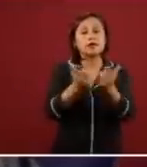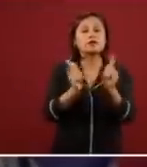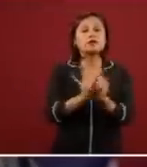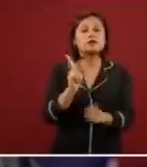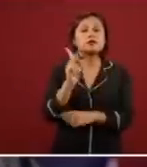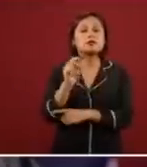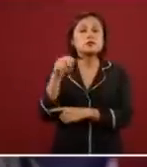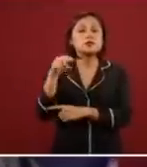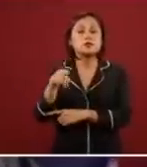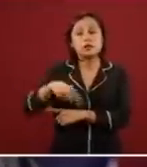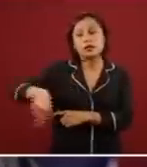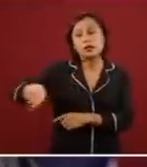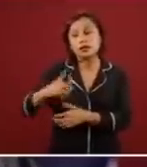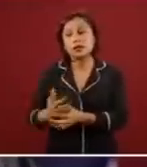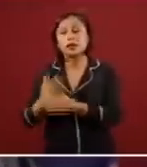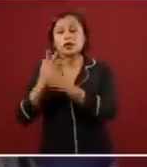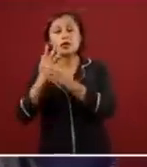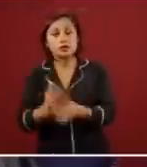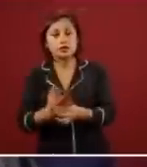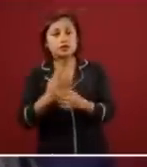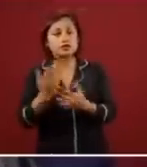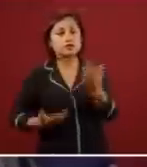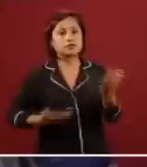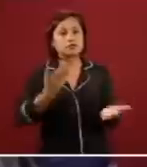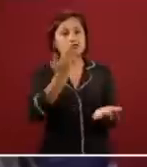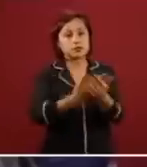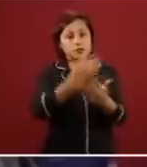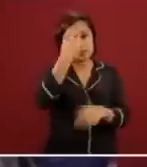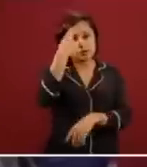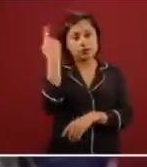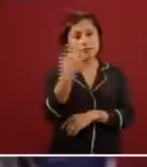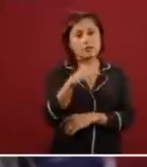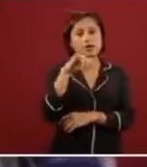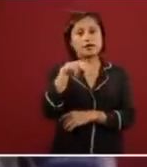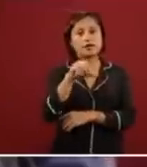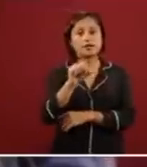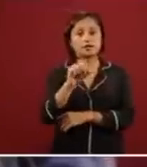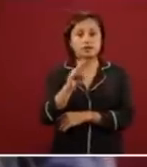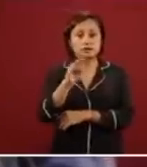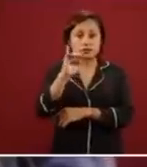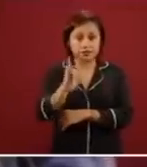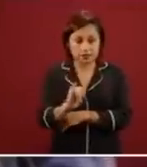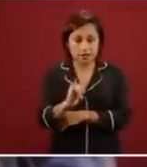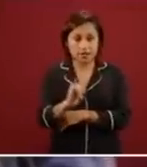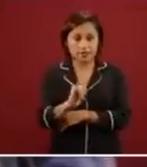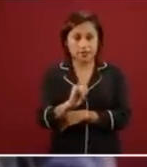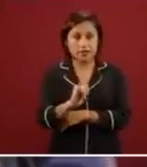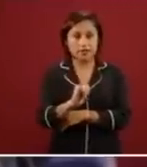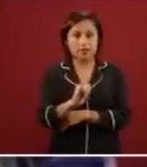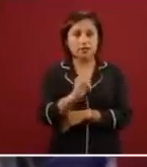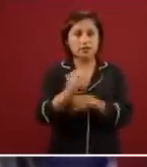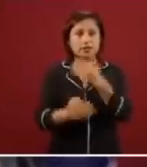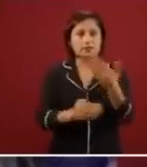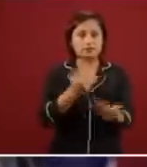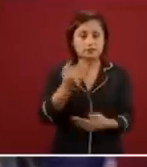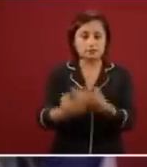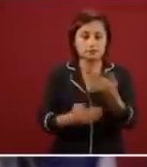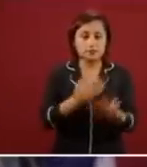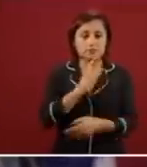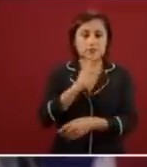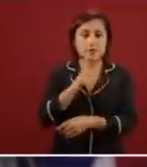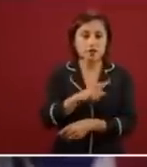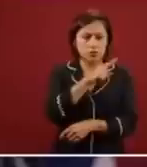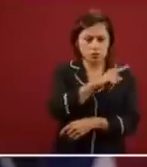propuesta para que opere el INSABI. En este caso, ¿usted estaría dispuesto de revisarla y en caso de aceptarla, pues, ponerla